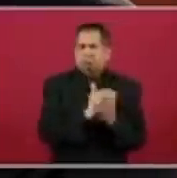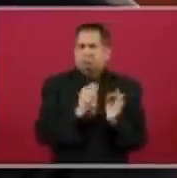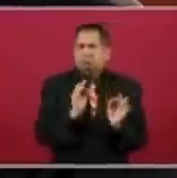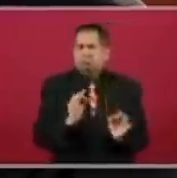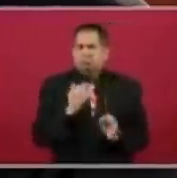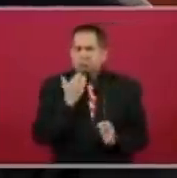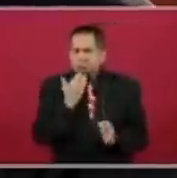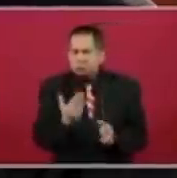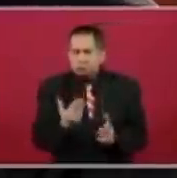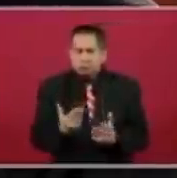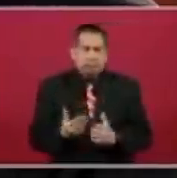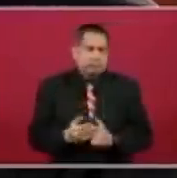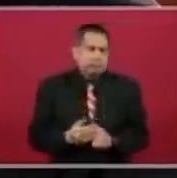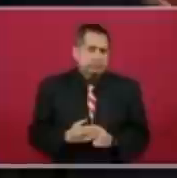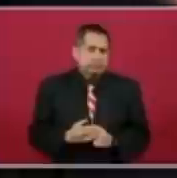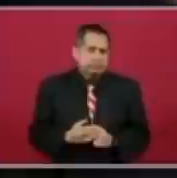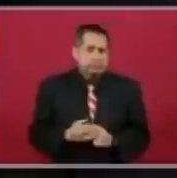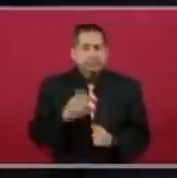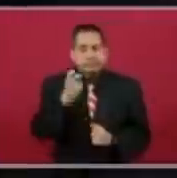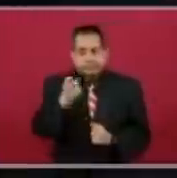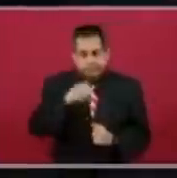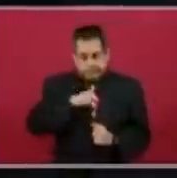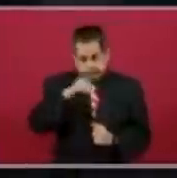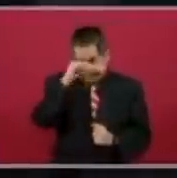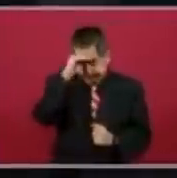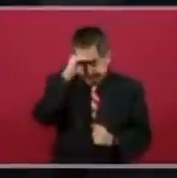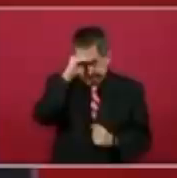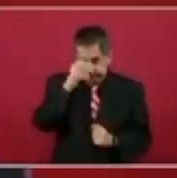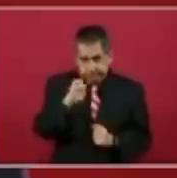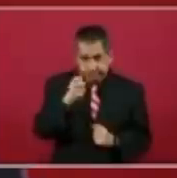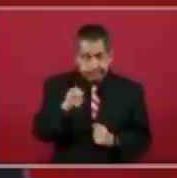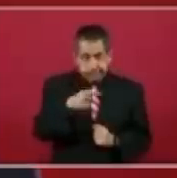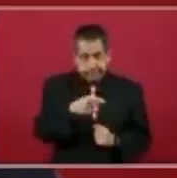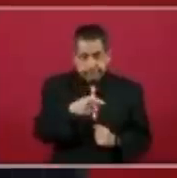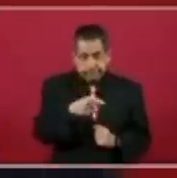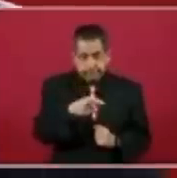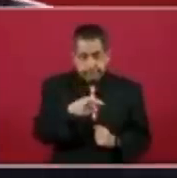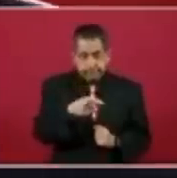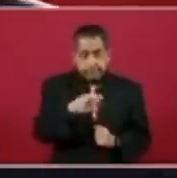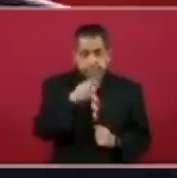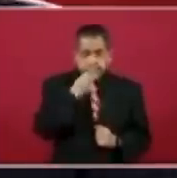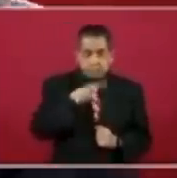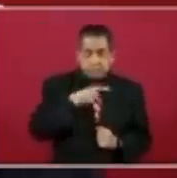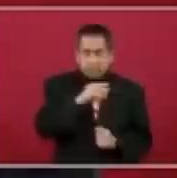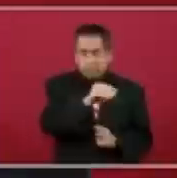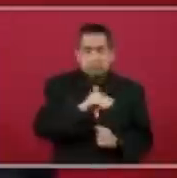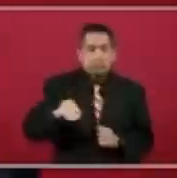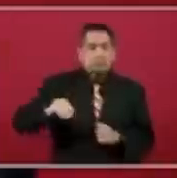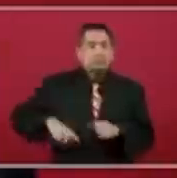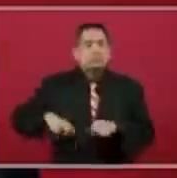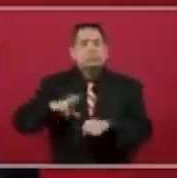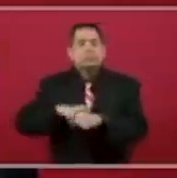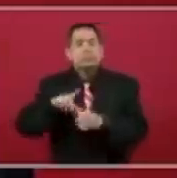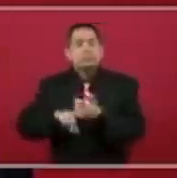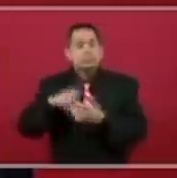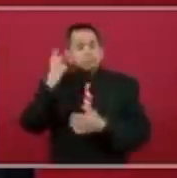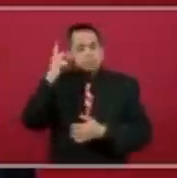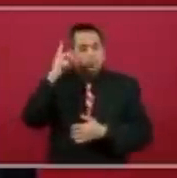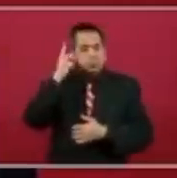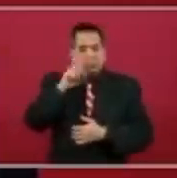Entonces, esto mismo me lo expresó el gobernador de Durango,